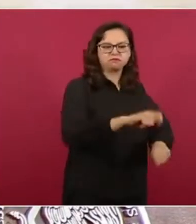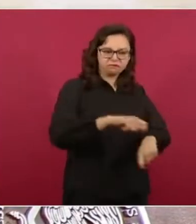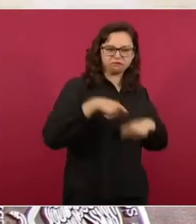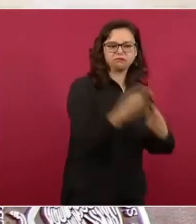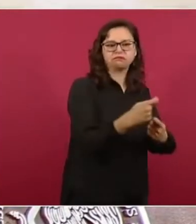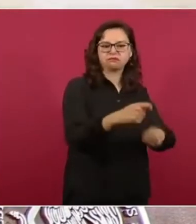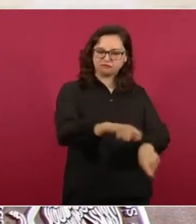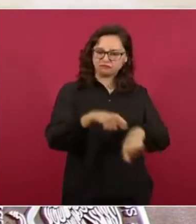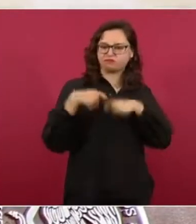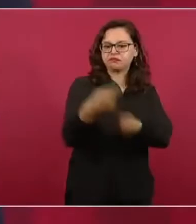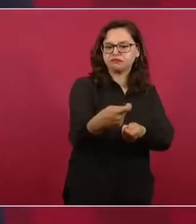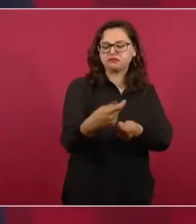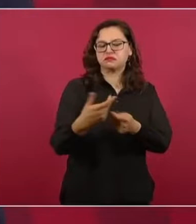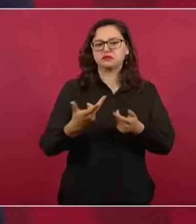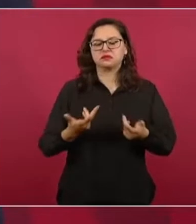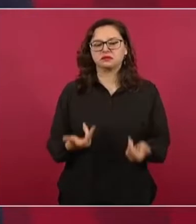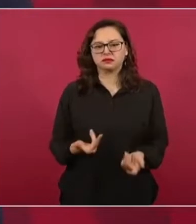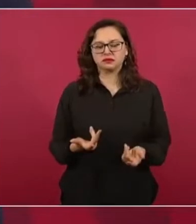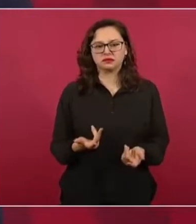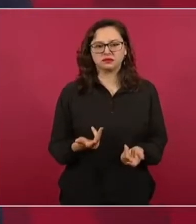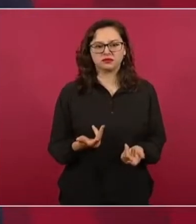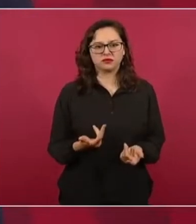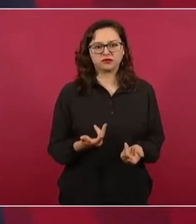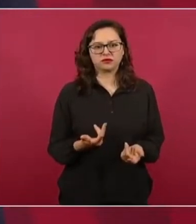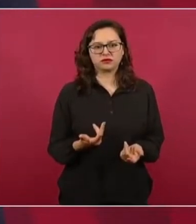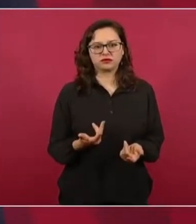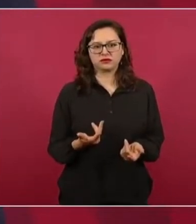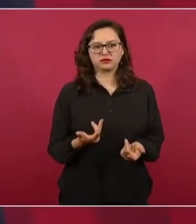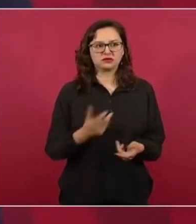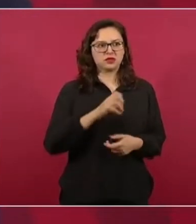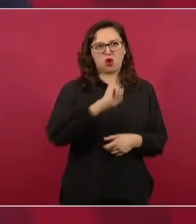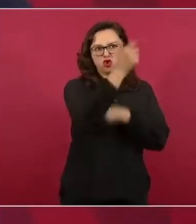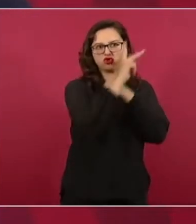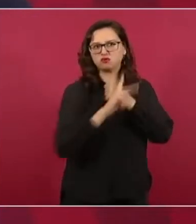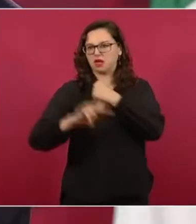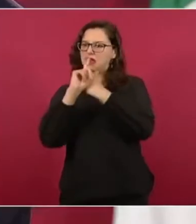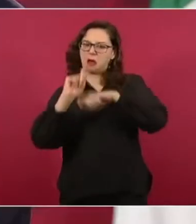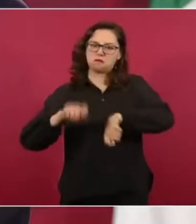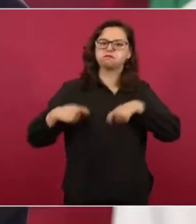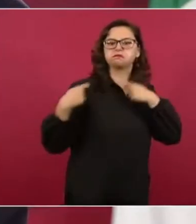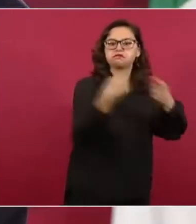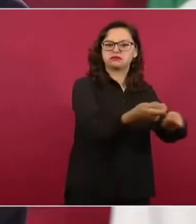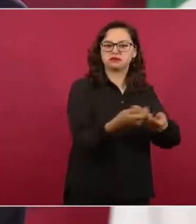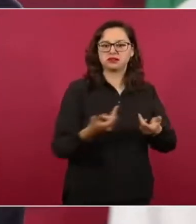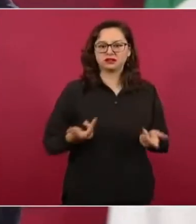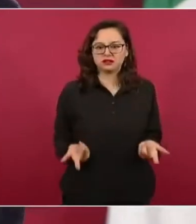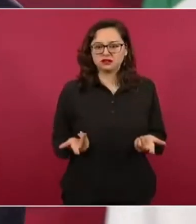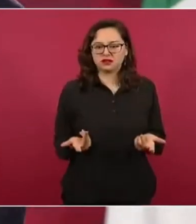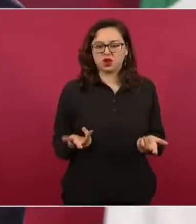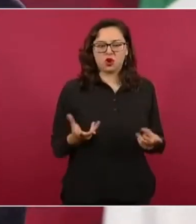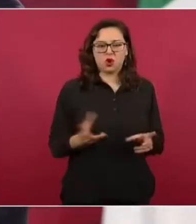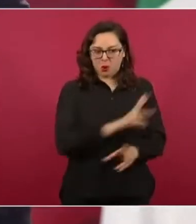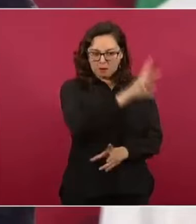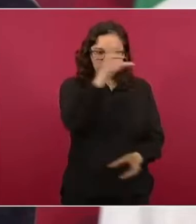nacionales a particulares, nacionales y extranjeros. ¿Cómo se afectó a